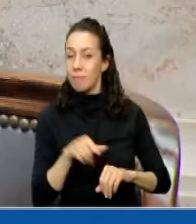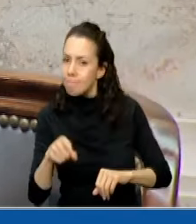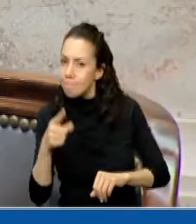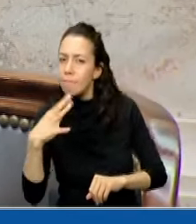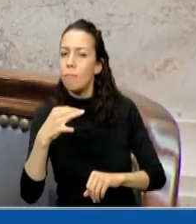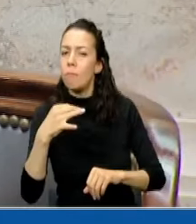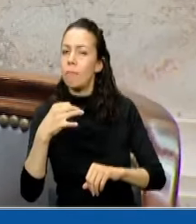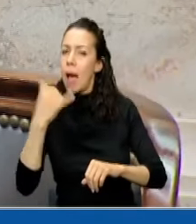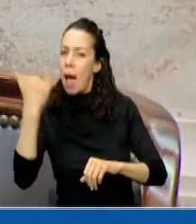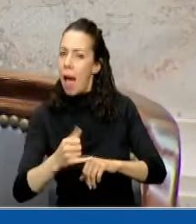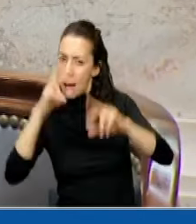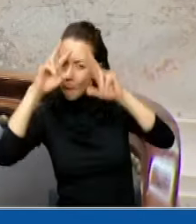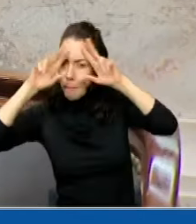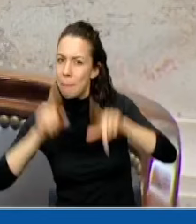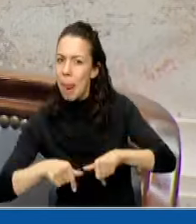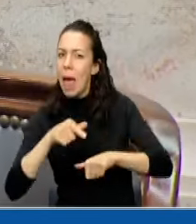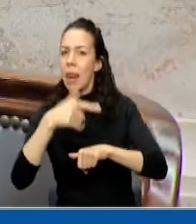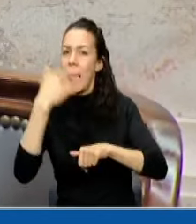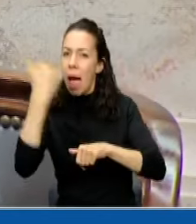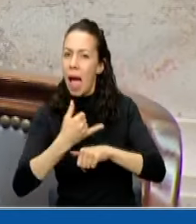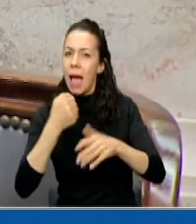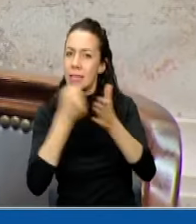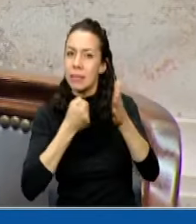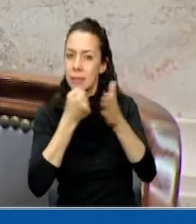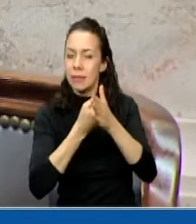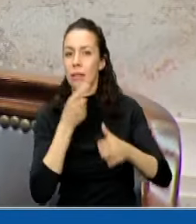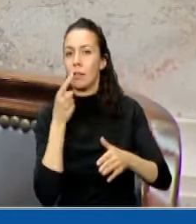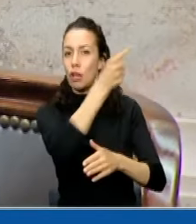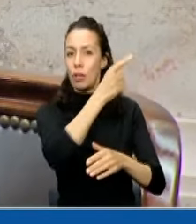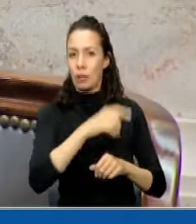y que se va a ir agudizando, que representa